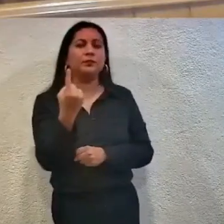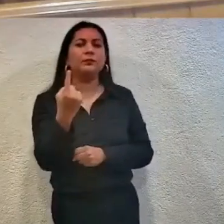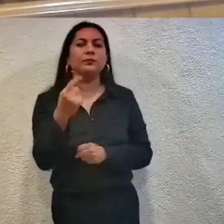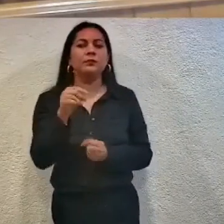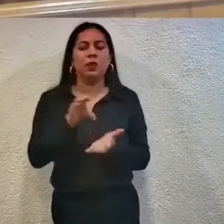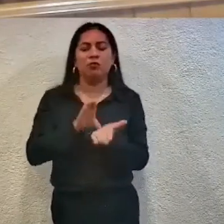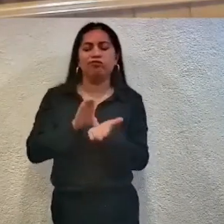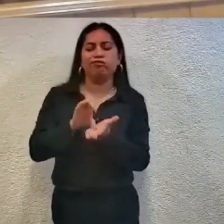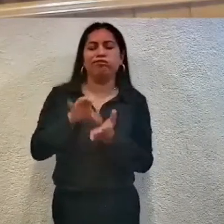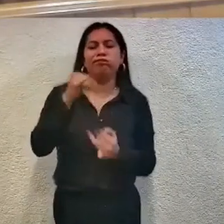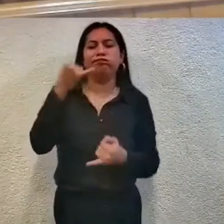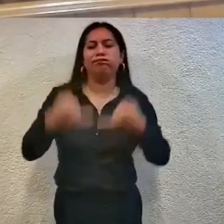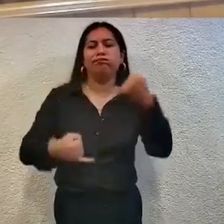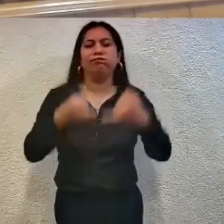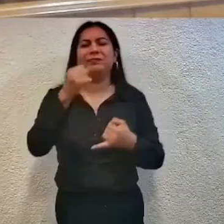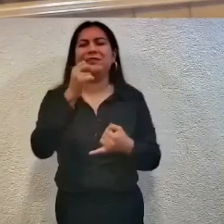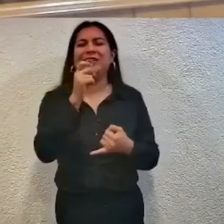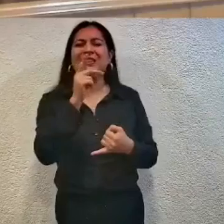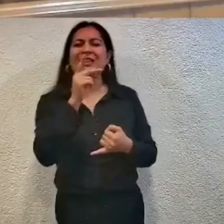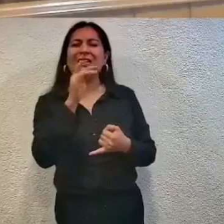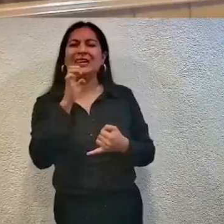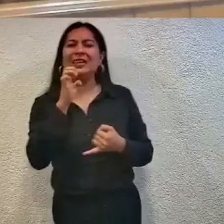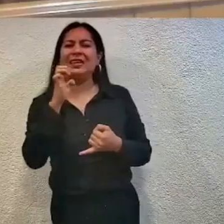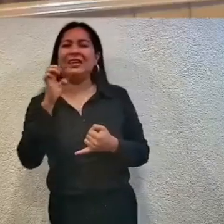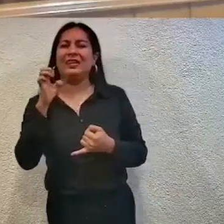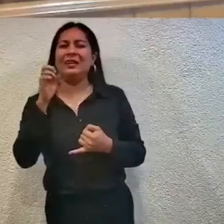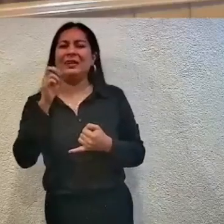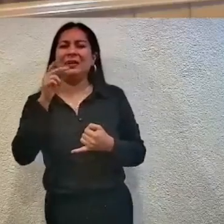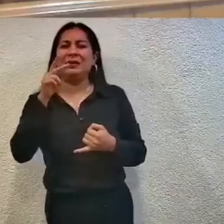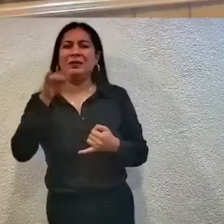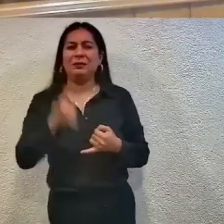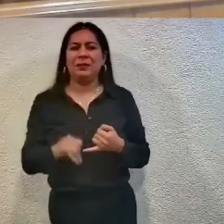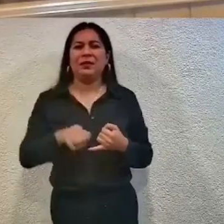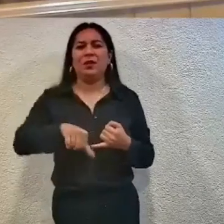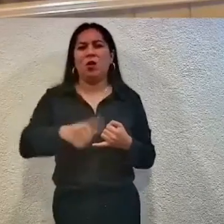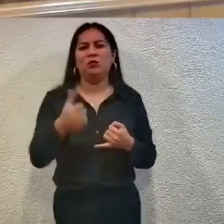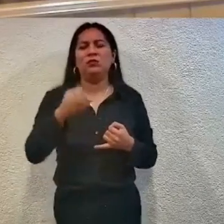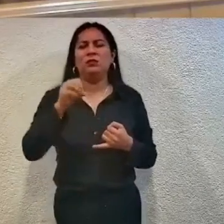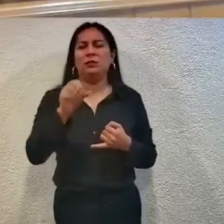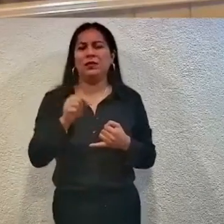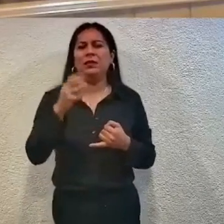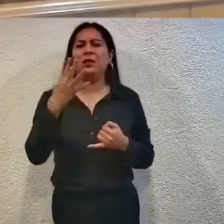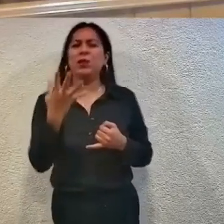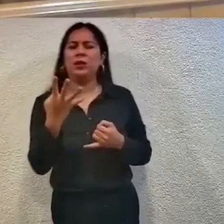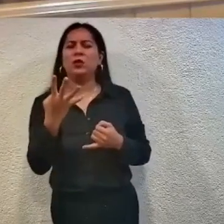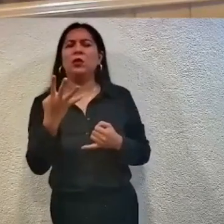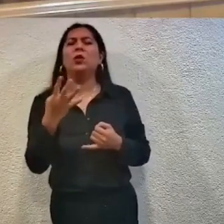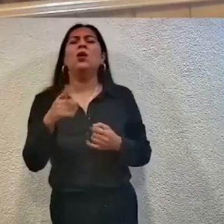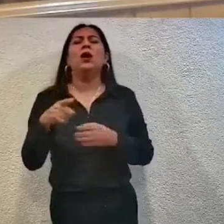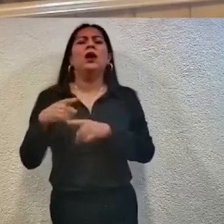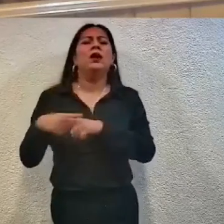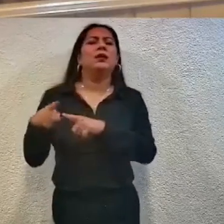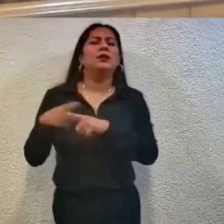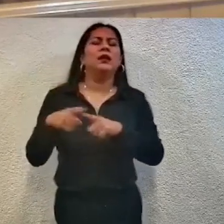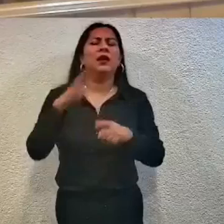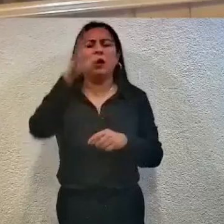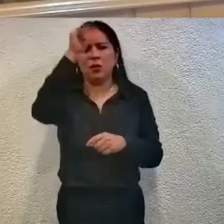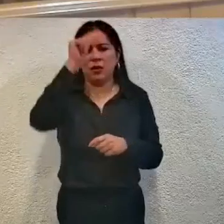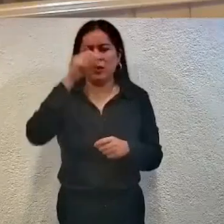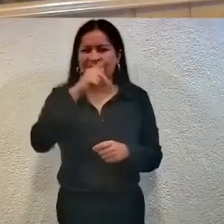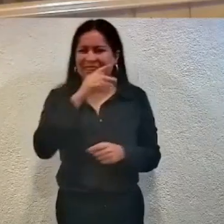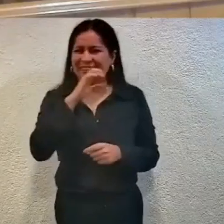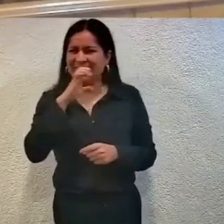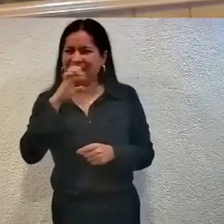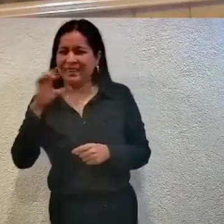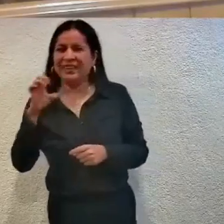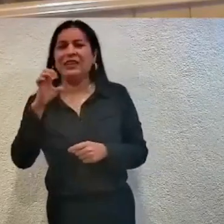resolutivos. Primero, se acumula el juicio de inconformidad TEE /GIN /011 /2024 al